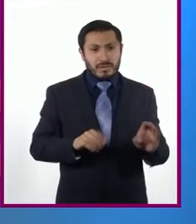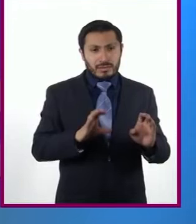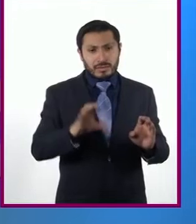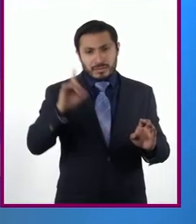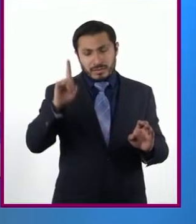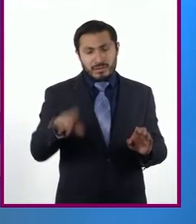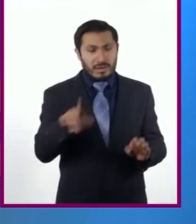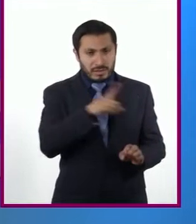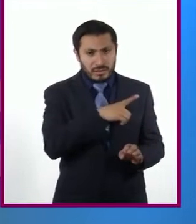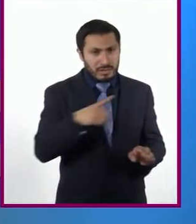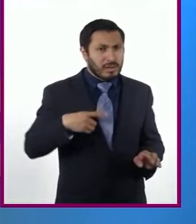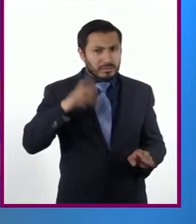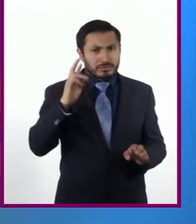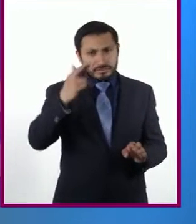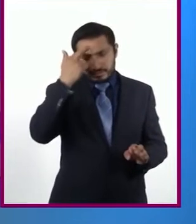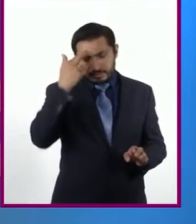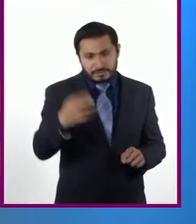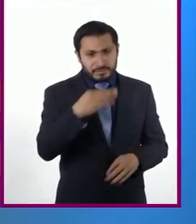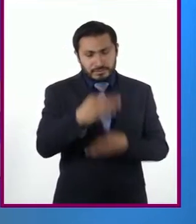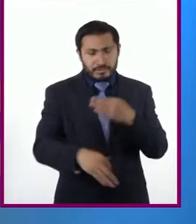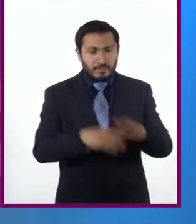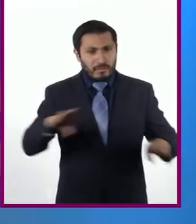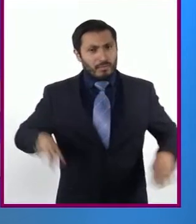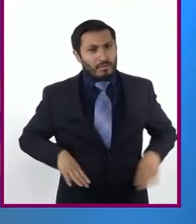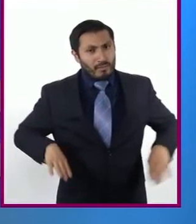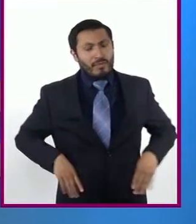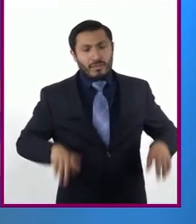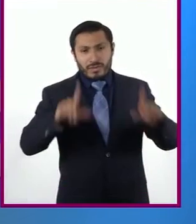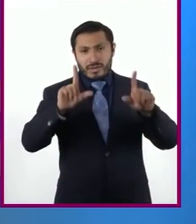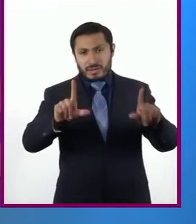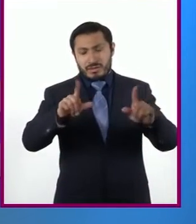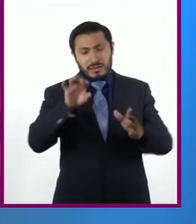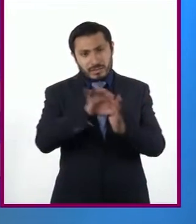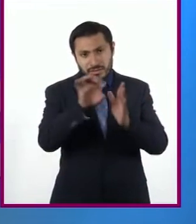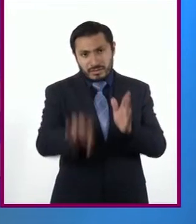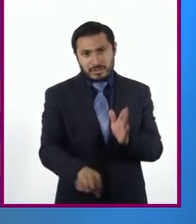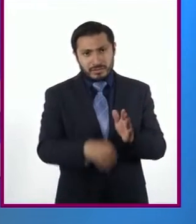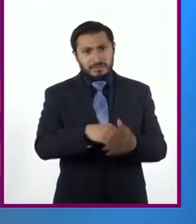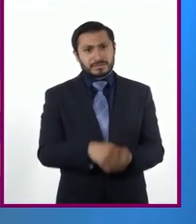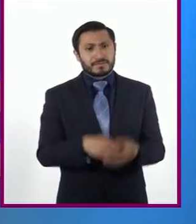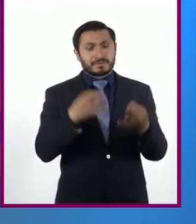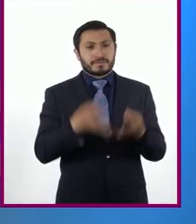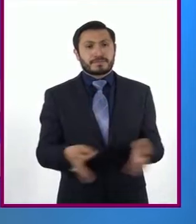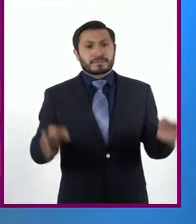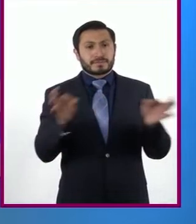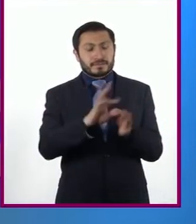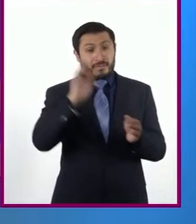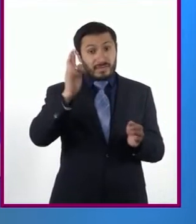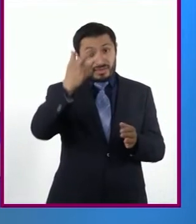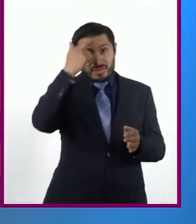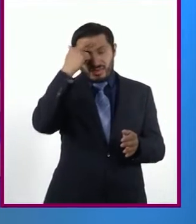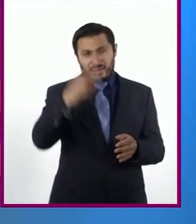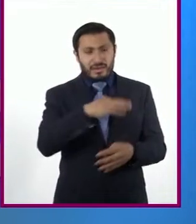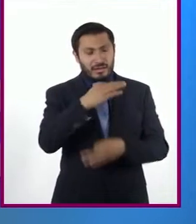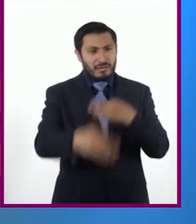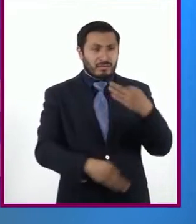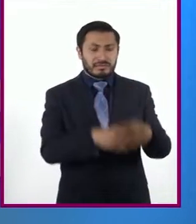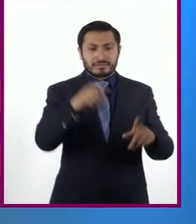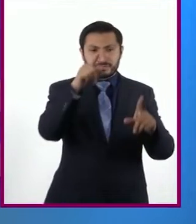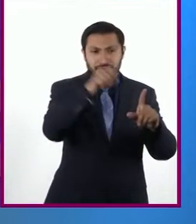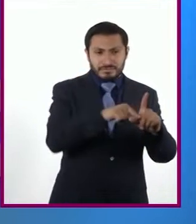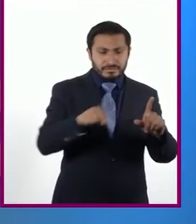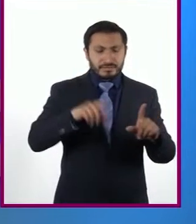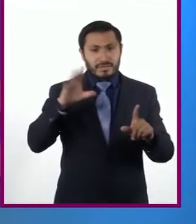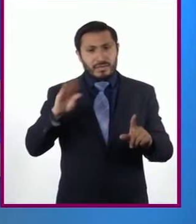deben de tener en cuenta todas las propiedades de esta figura. Por ejemplo, es importante recordar que todos los ángulos